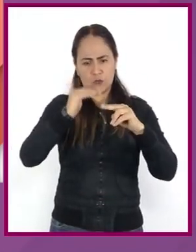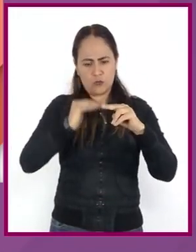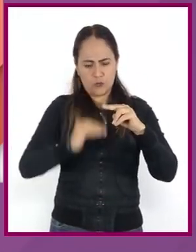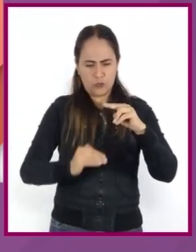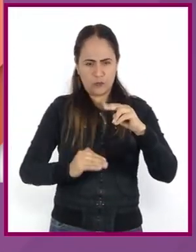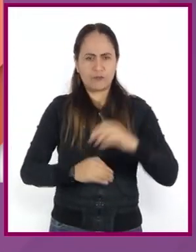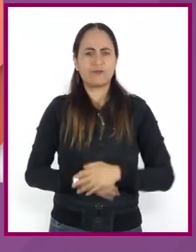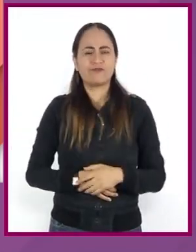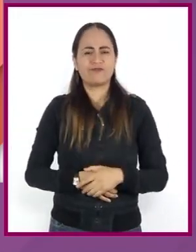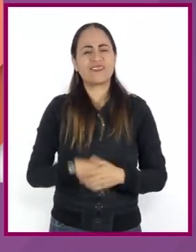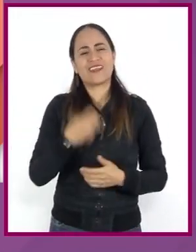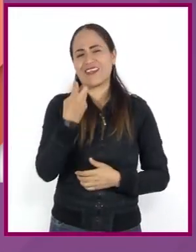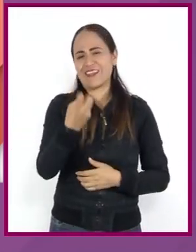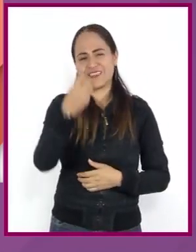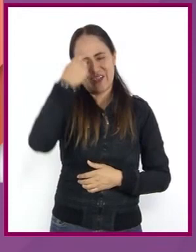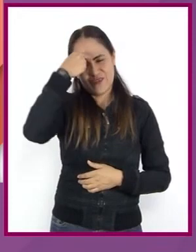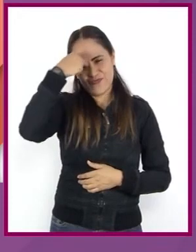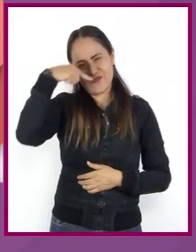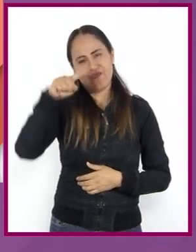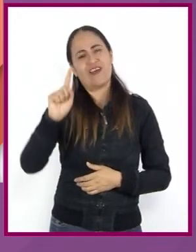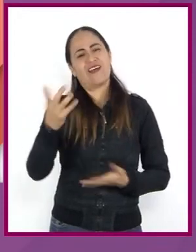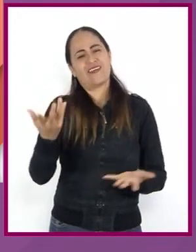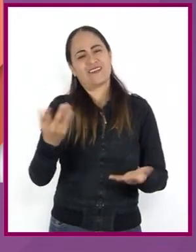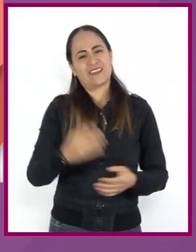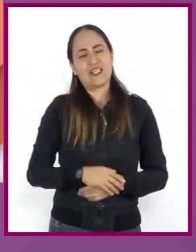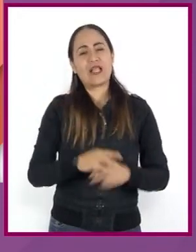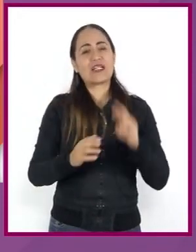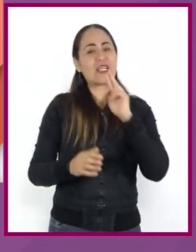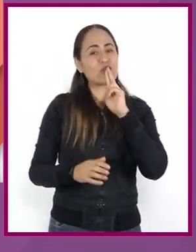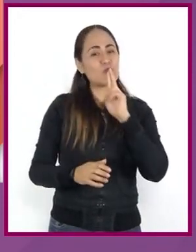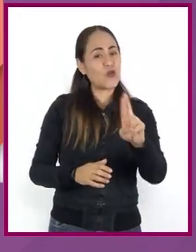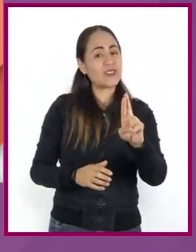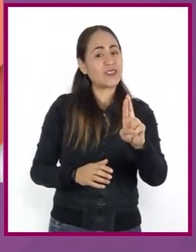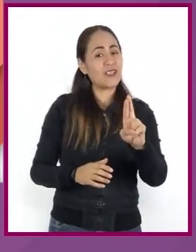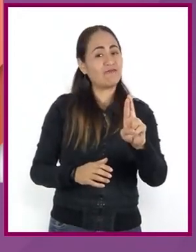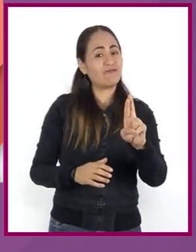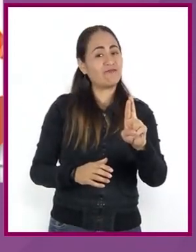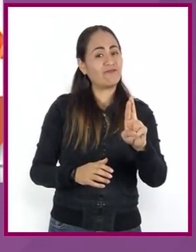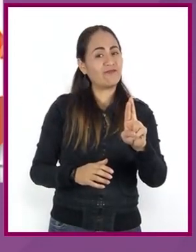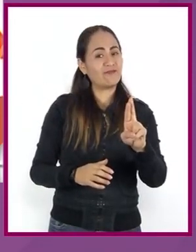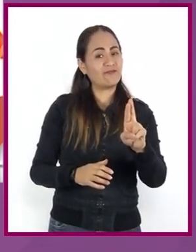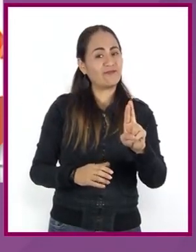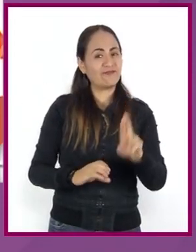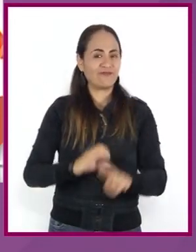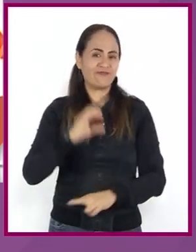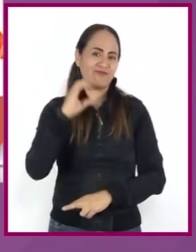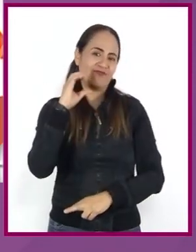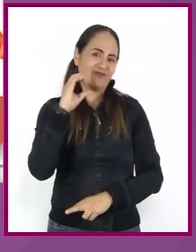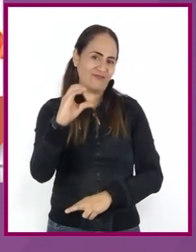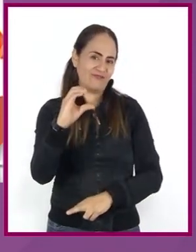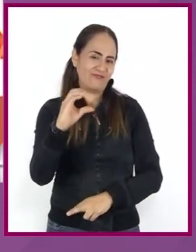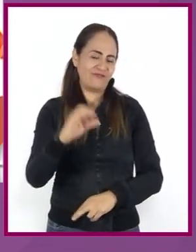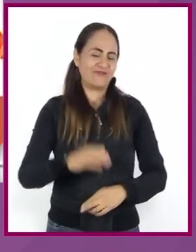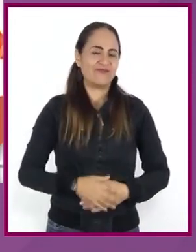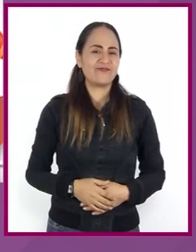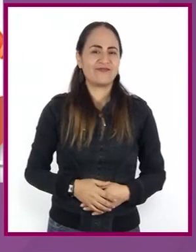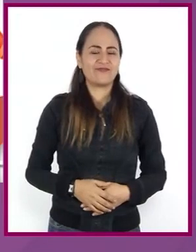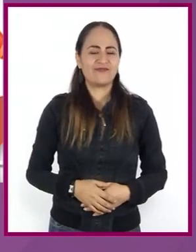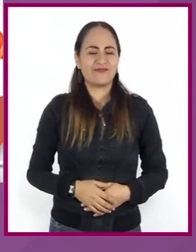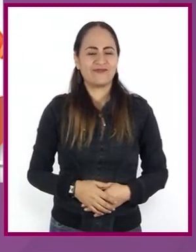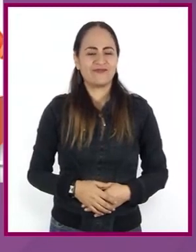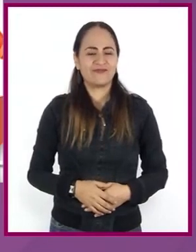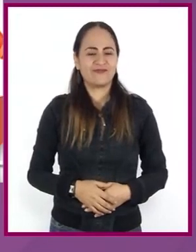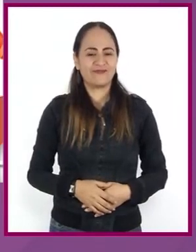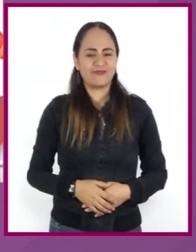Esta está muy fácil y la respuesta es el inciso C. A